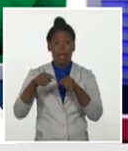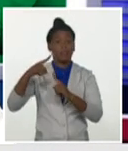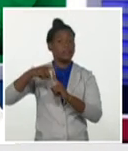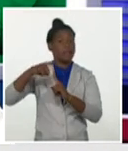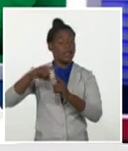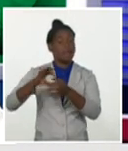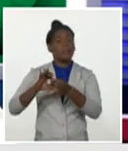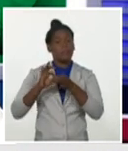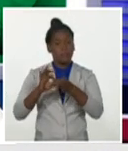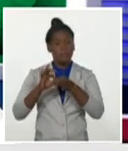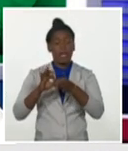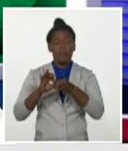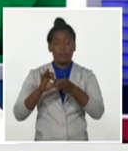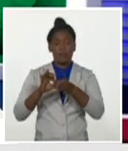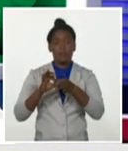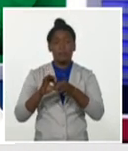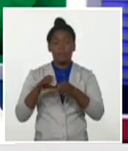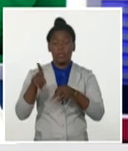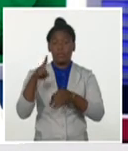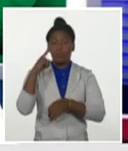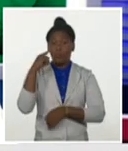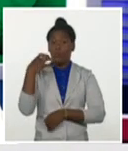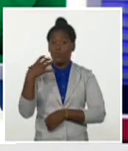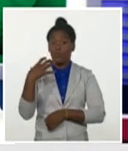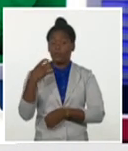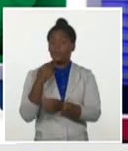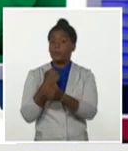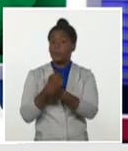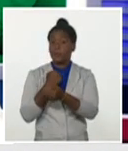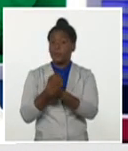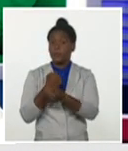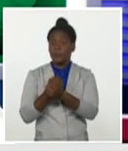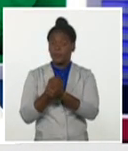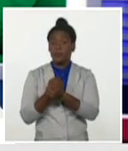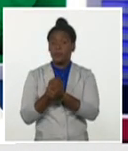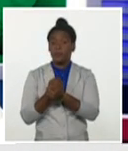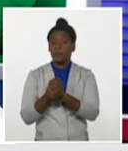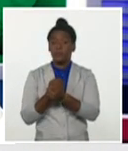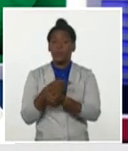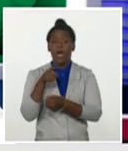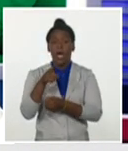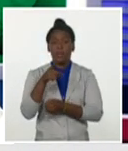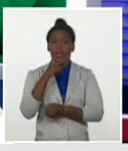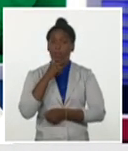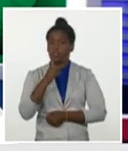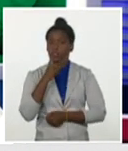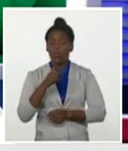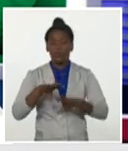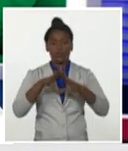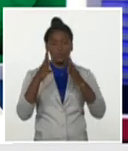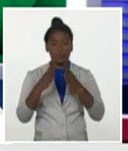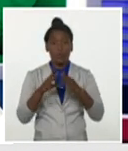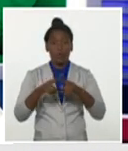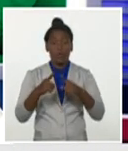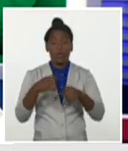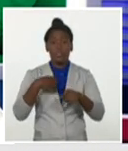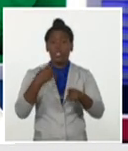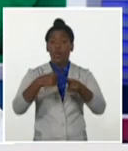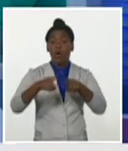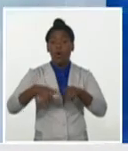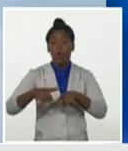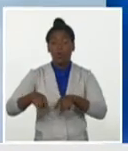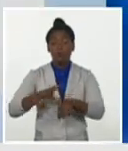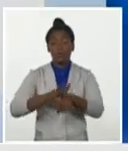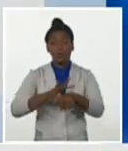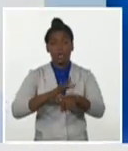importancia por el riesgo que tienen, porque además se acompañan algunas comorbilidades. De 20 a